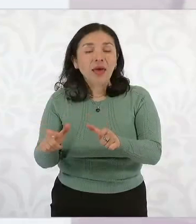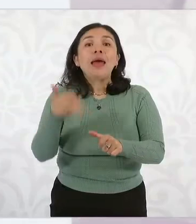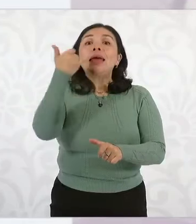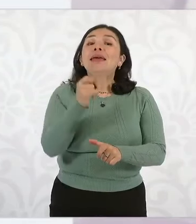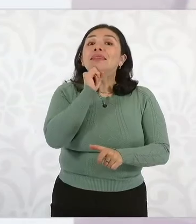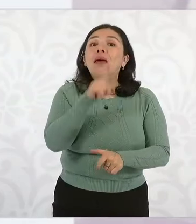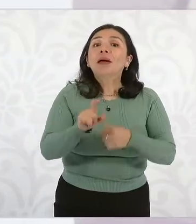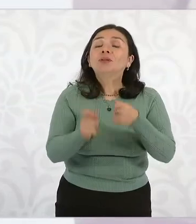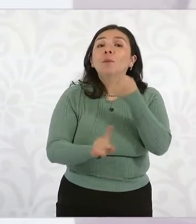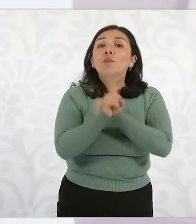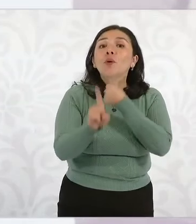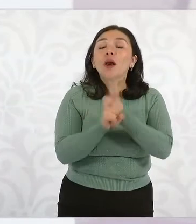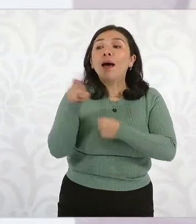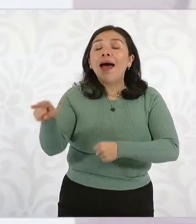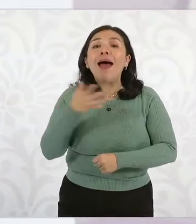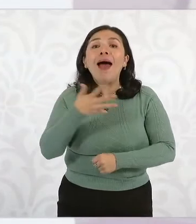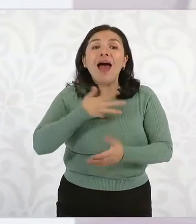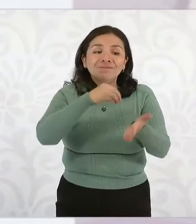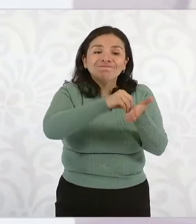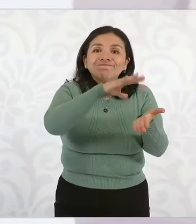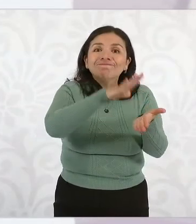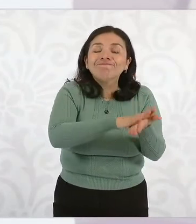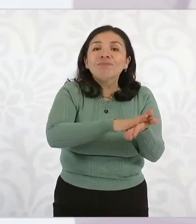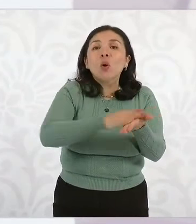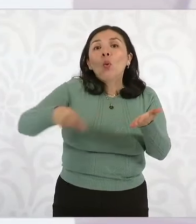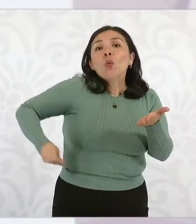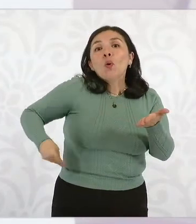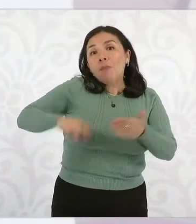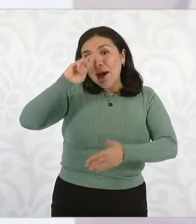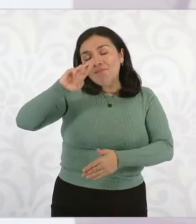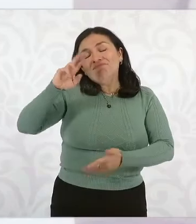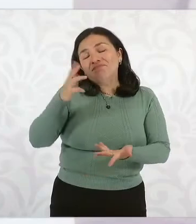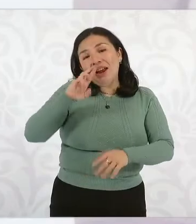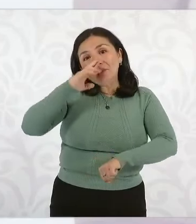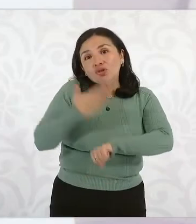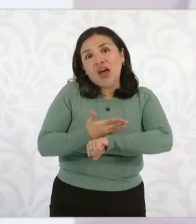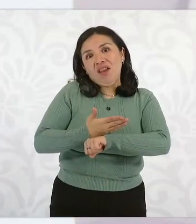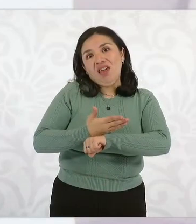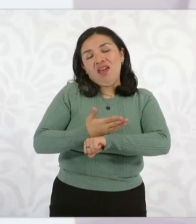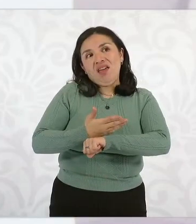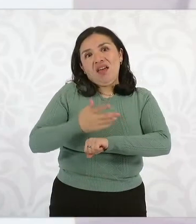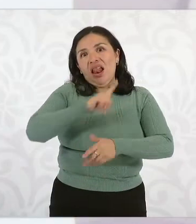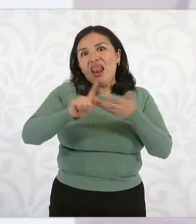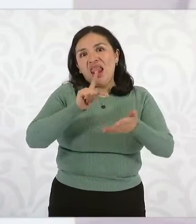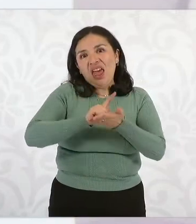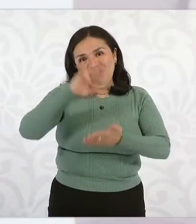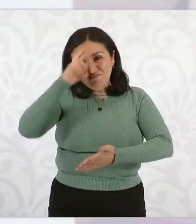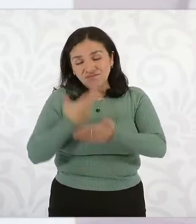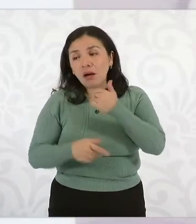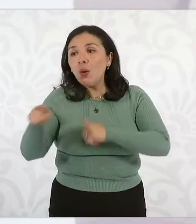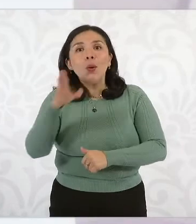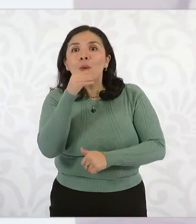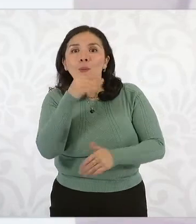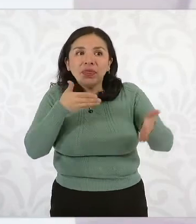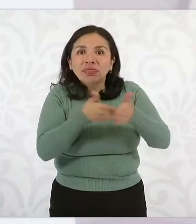era que teniendo un delito, siendo responsable de un delito, no podía inscribirse como candidato. Por eso me